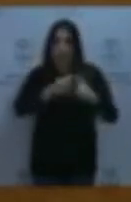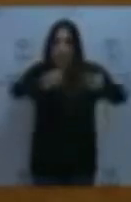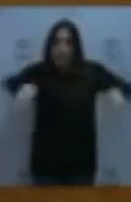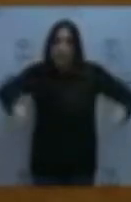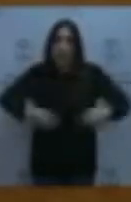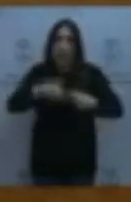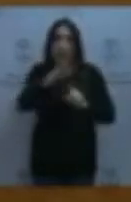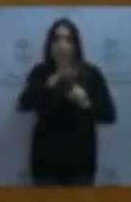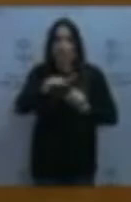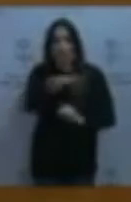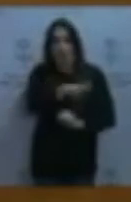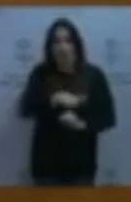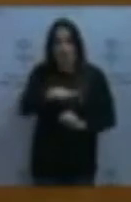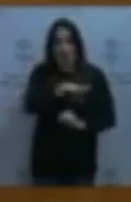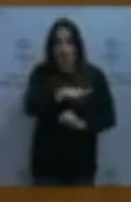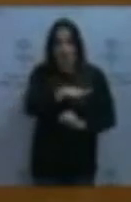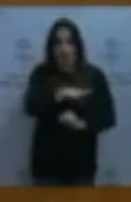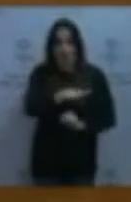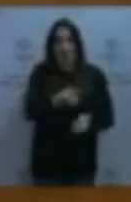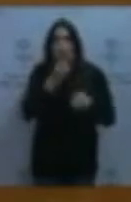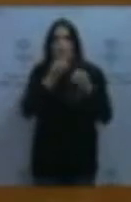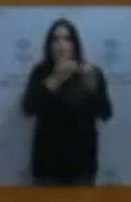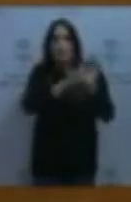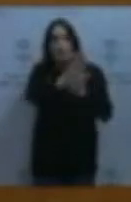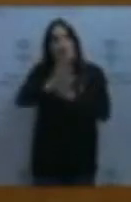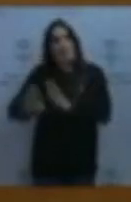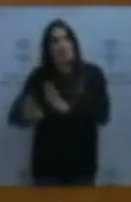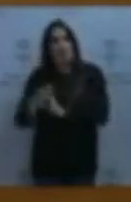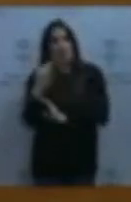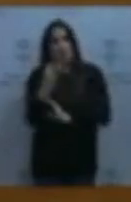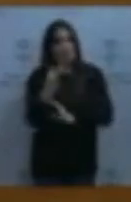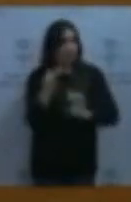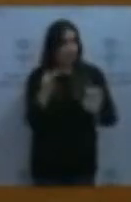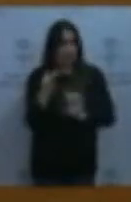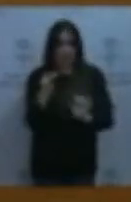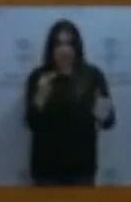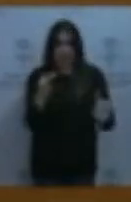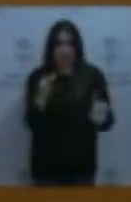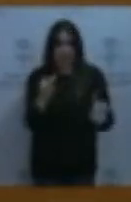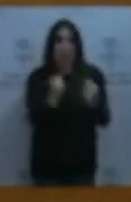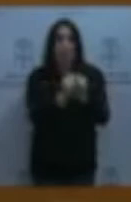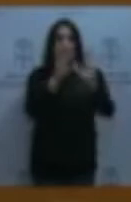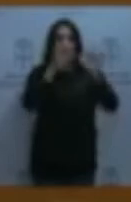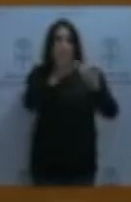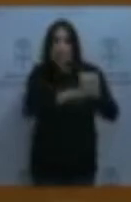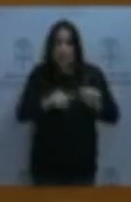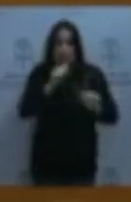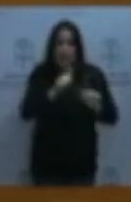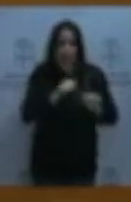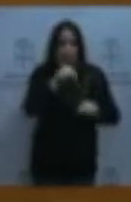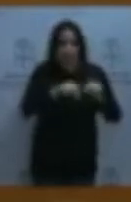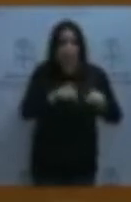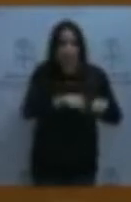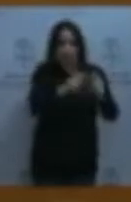zona. Los testimonios de los vecinos no son nada positivos. 28 acuíferos pinchados,